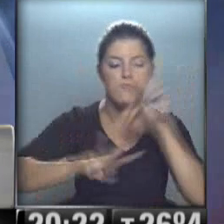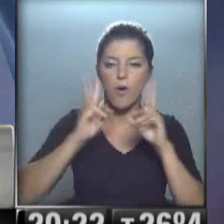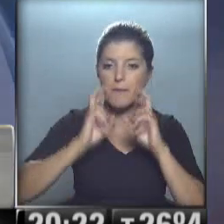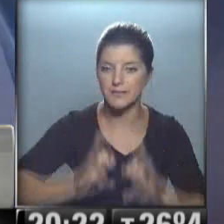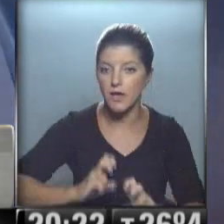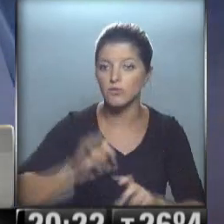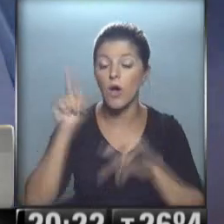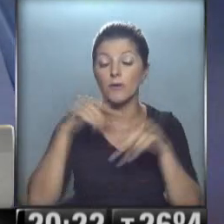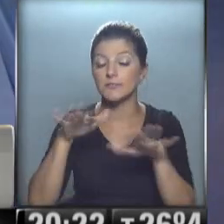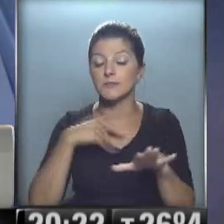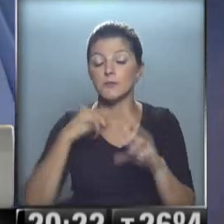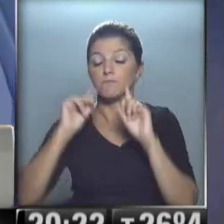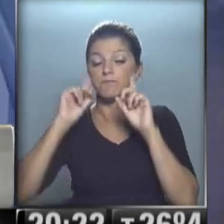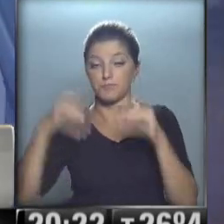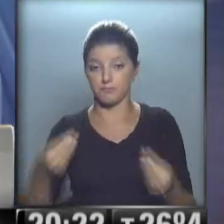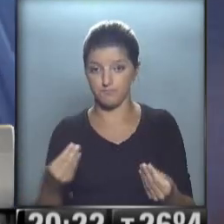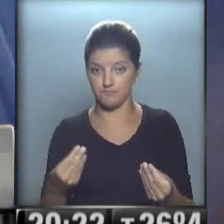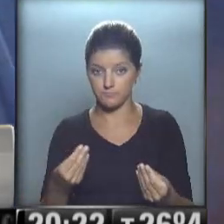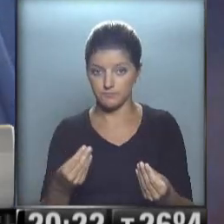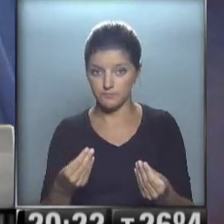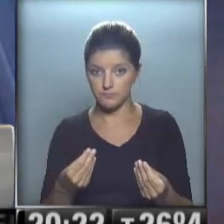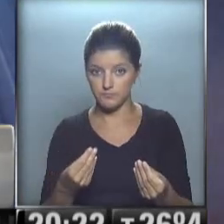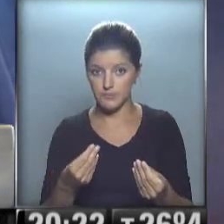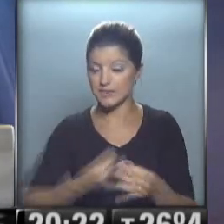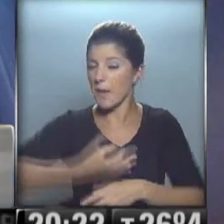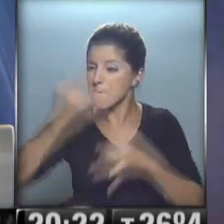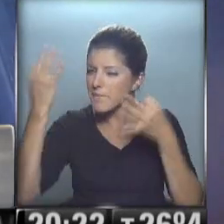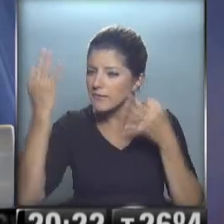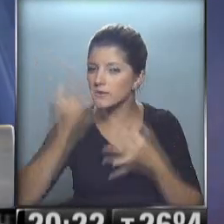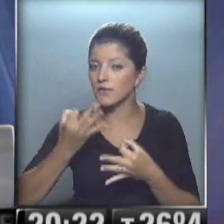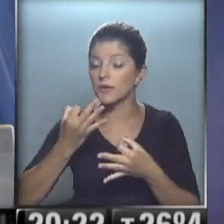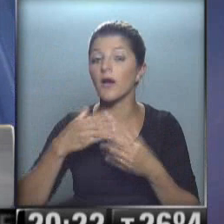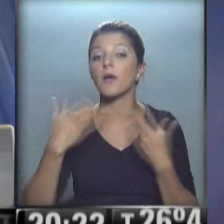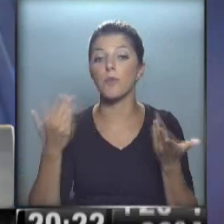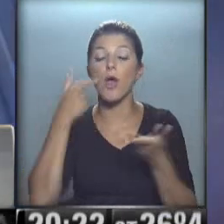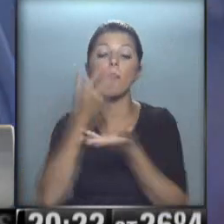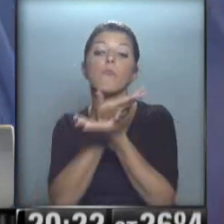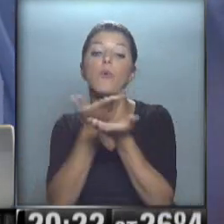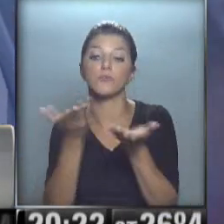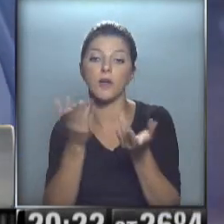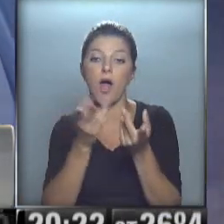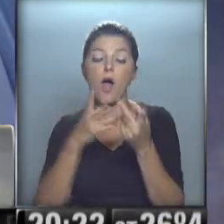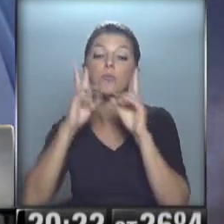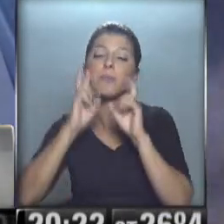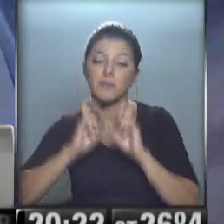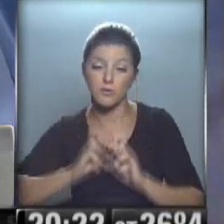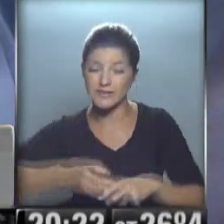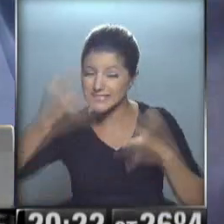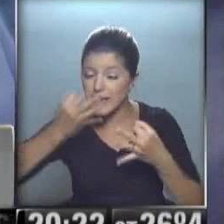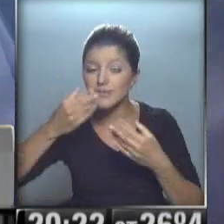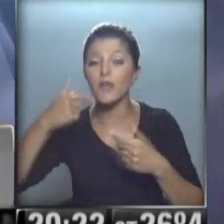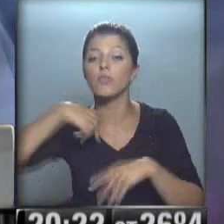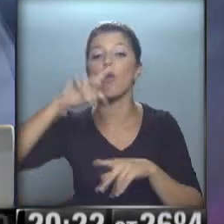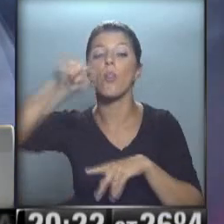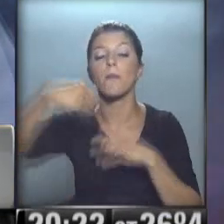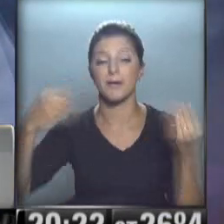conocen demasiadas cosas propiamente específicas que inclinen una posible investigación certera de por lo menos